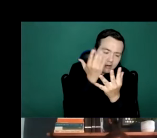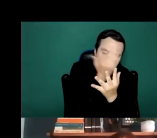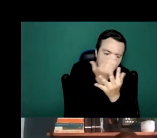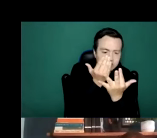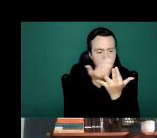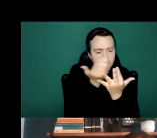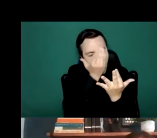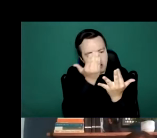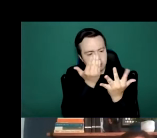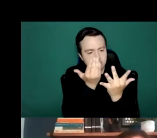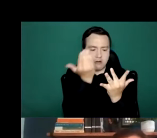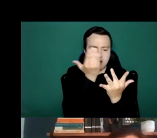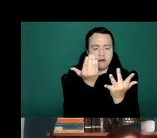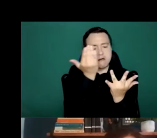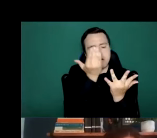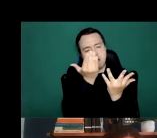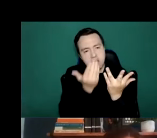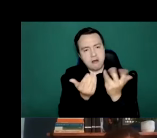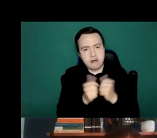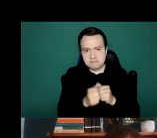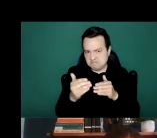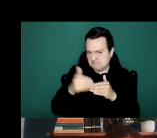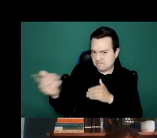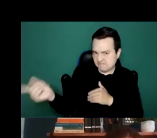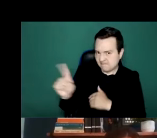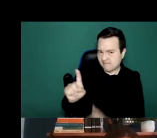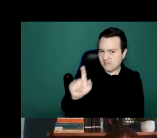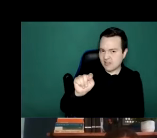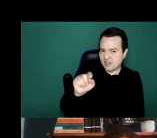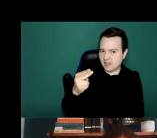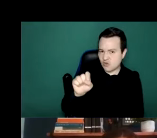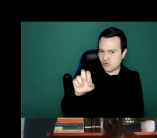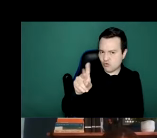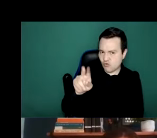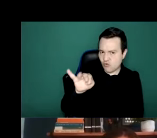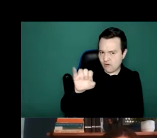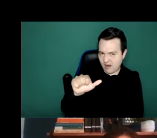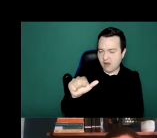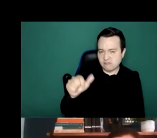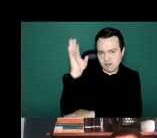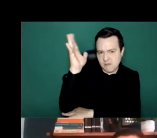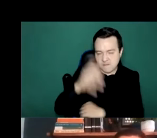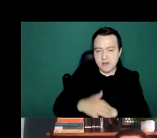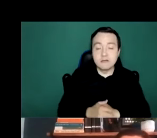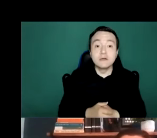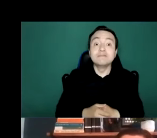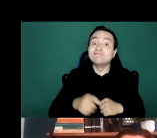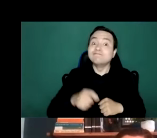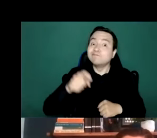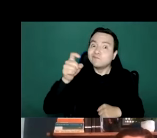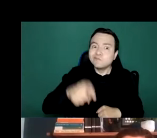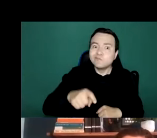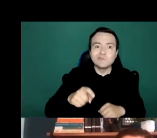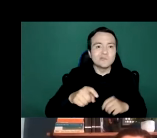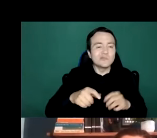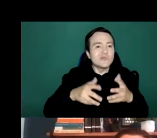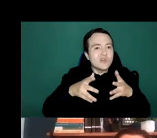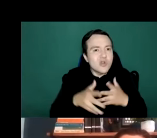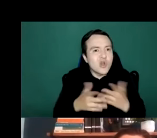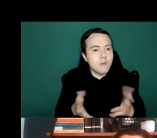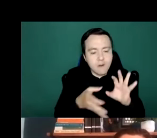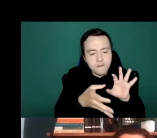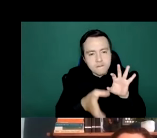mayor detalle Teodora en su presentación, y también así la utilización de diferentes fuentes de información, tanto